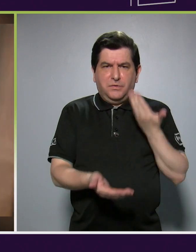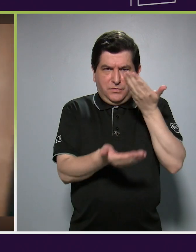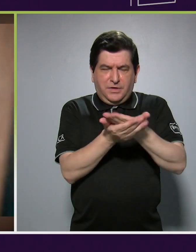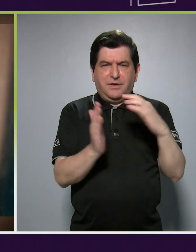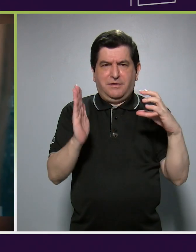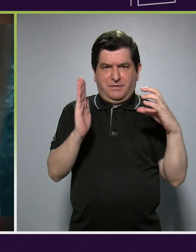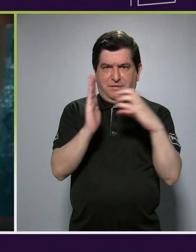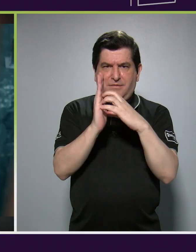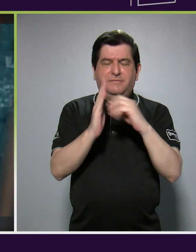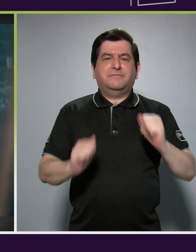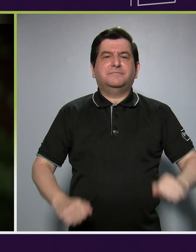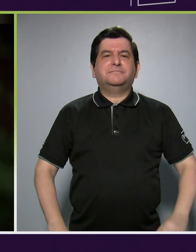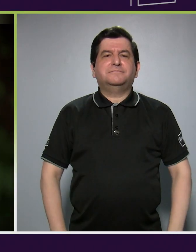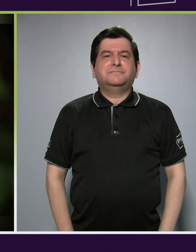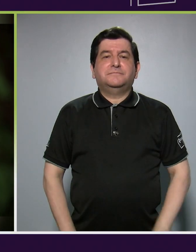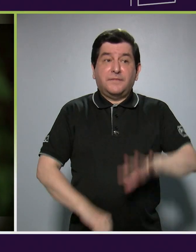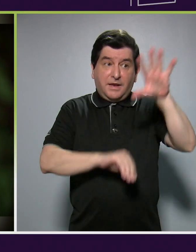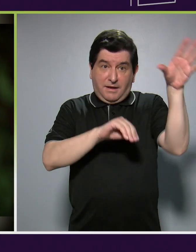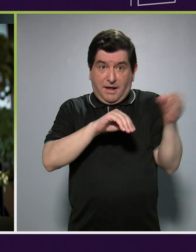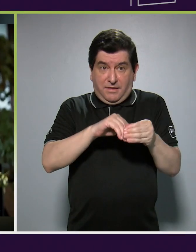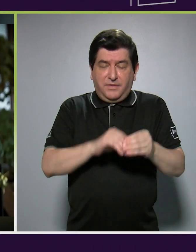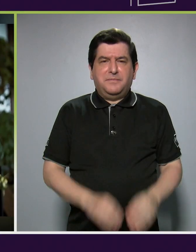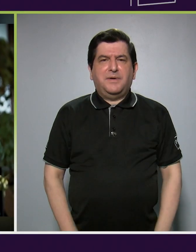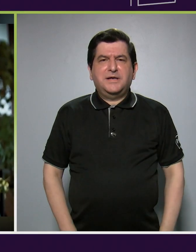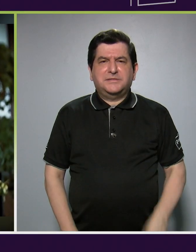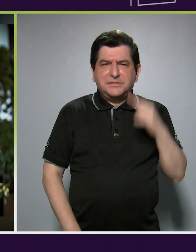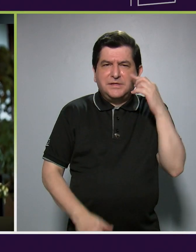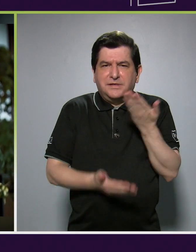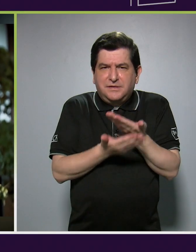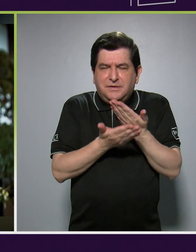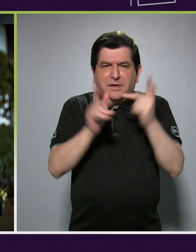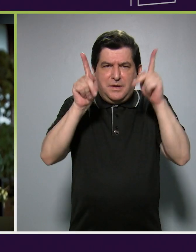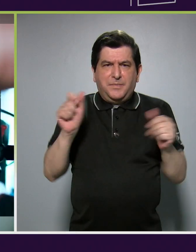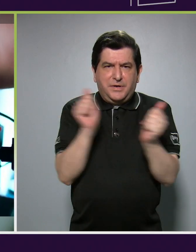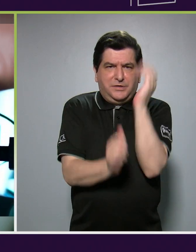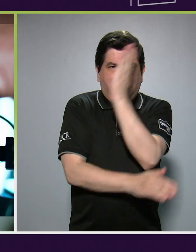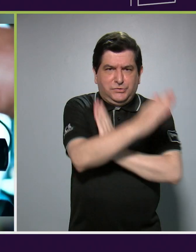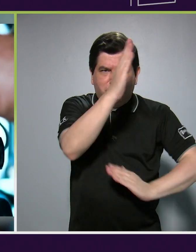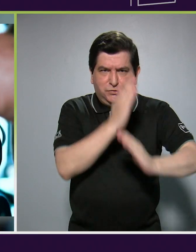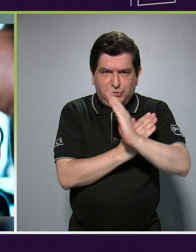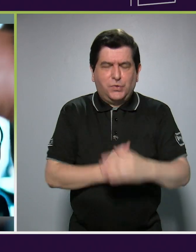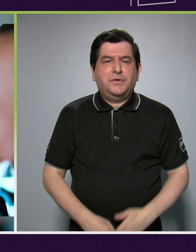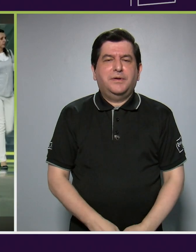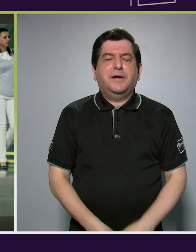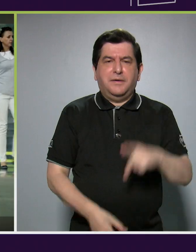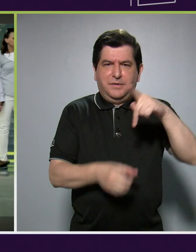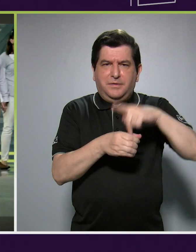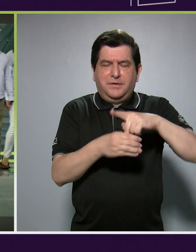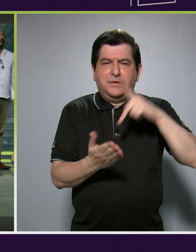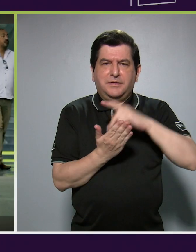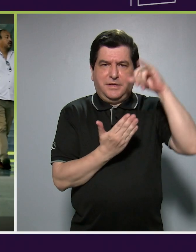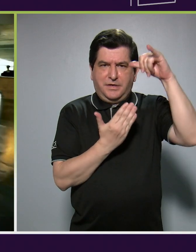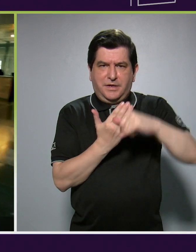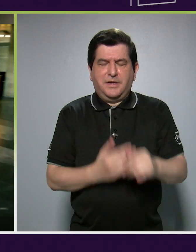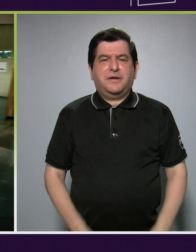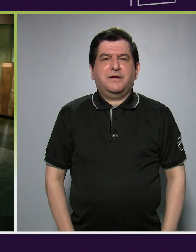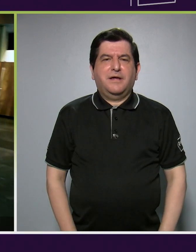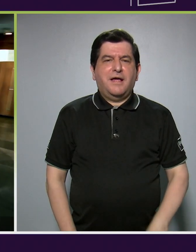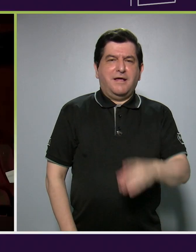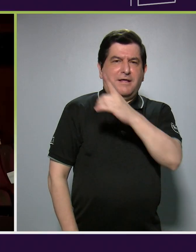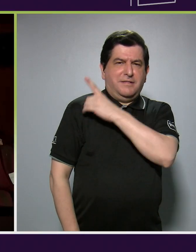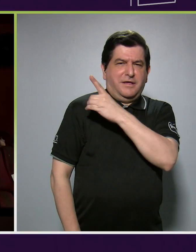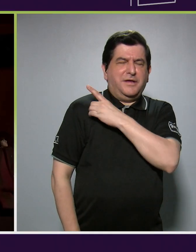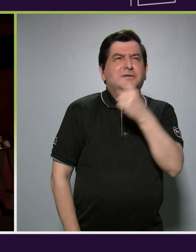guión. Además, recoge testimonios de personas con discapacidad que fueron parte de los proyectos que llevaron al director